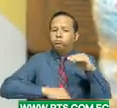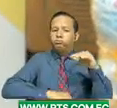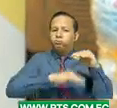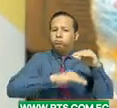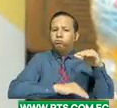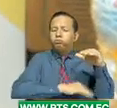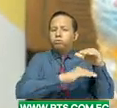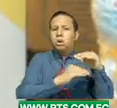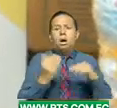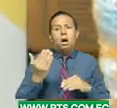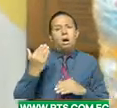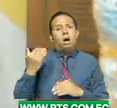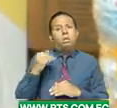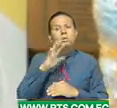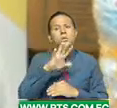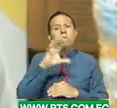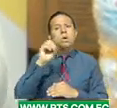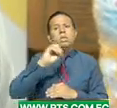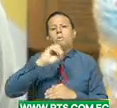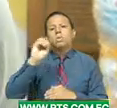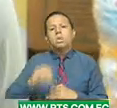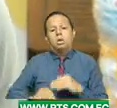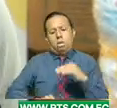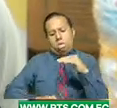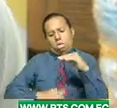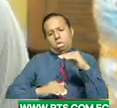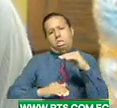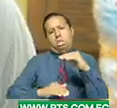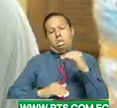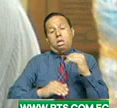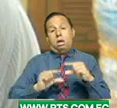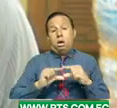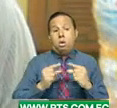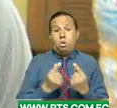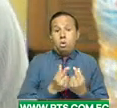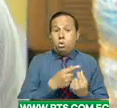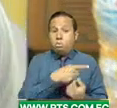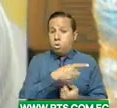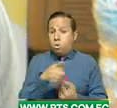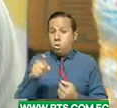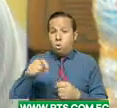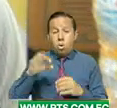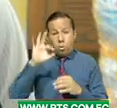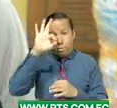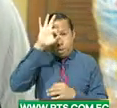estábamos en 50% de abastecimiento. Todos los grupos terapéuticos, pero se ha enfocado en